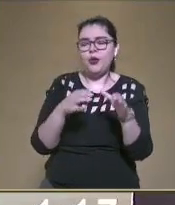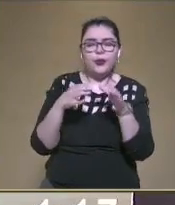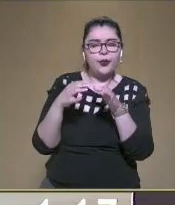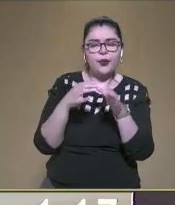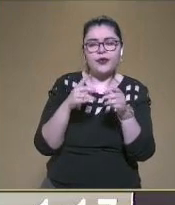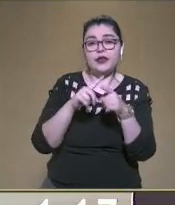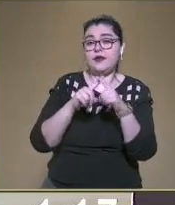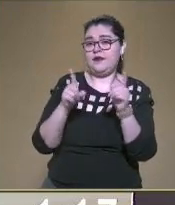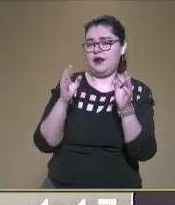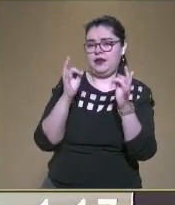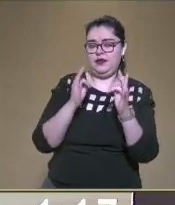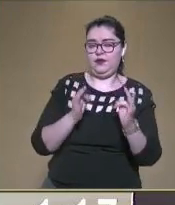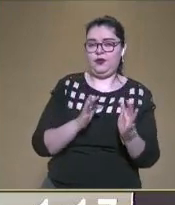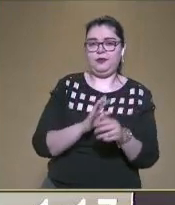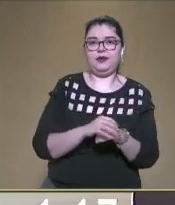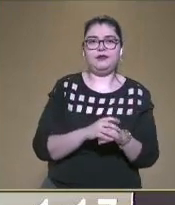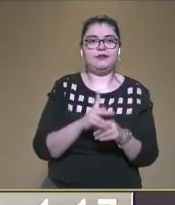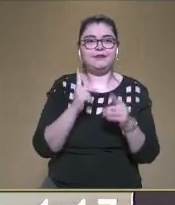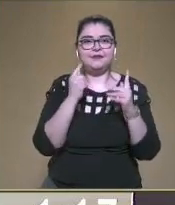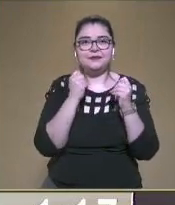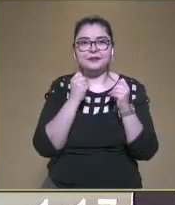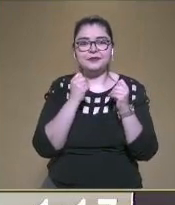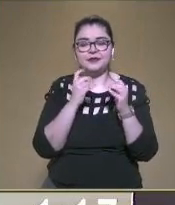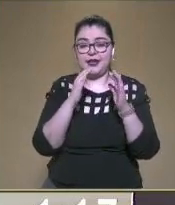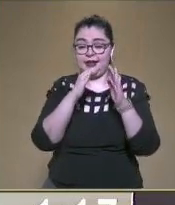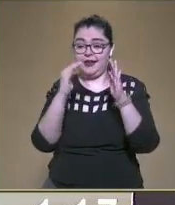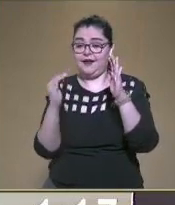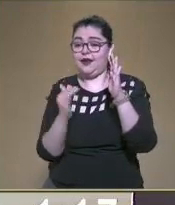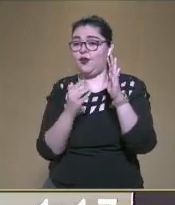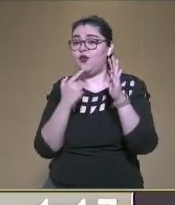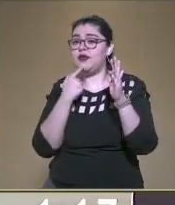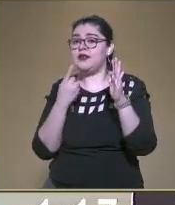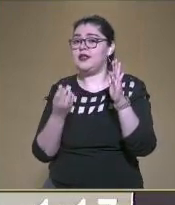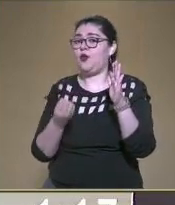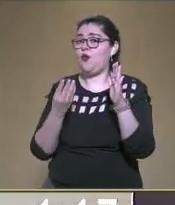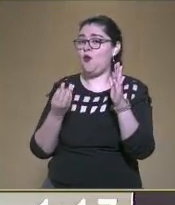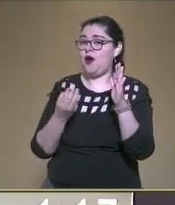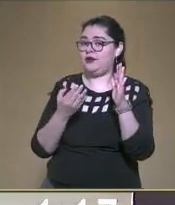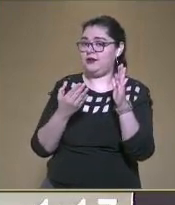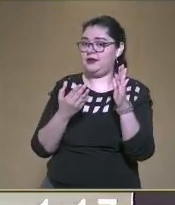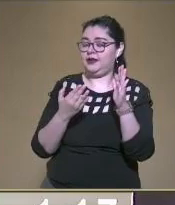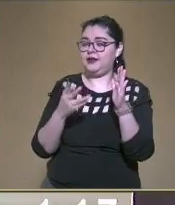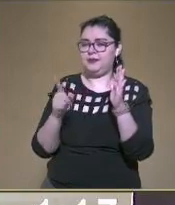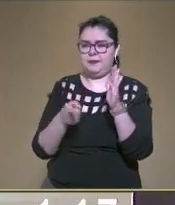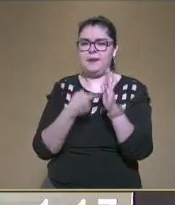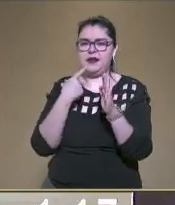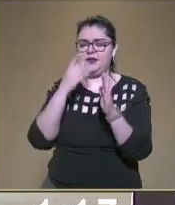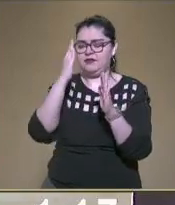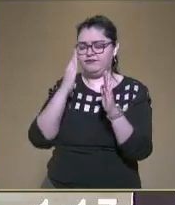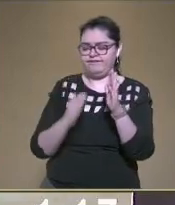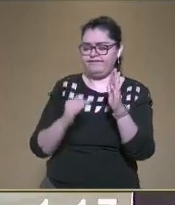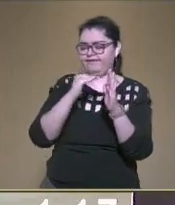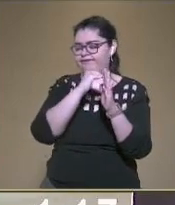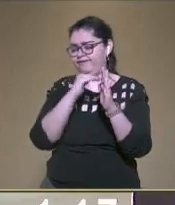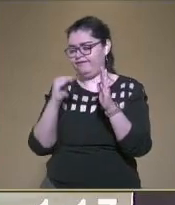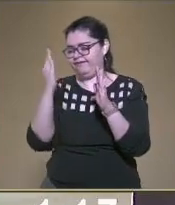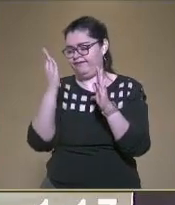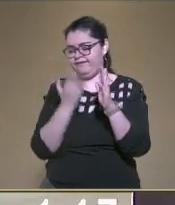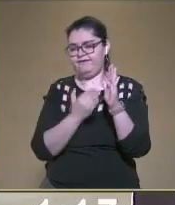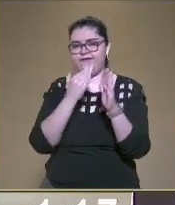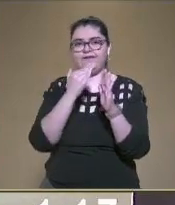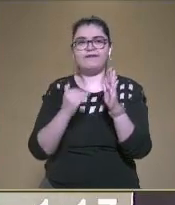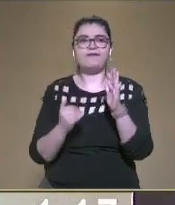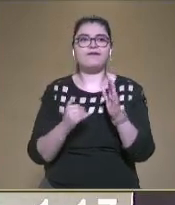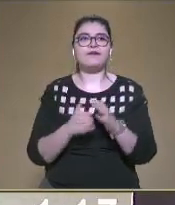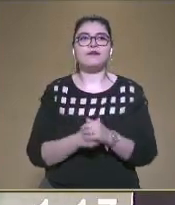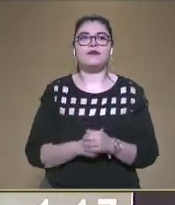figura. El denominador te dice en cuántas partes lo vas a dividir. En este caso, es este, el que sale en la parte de abajo. Se le